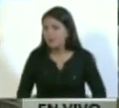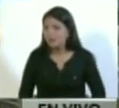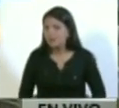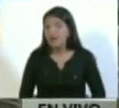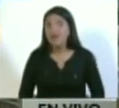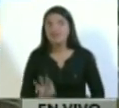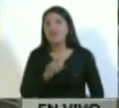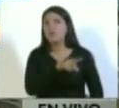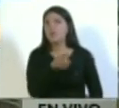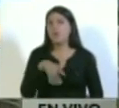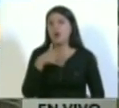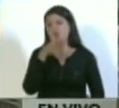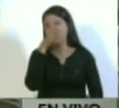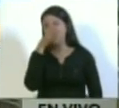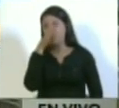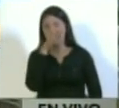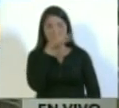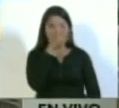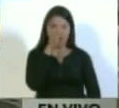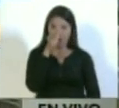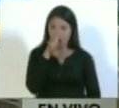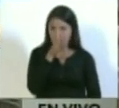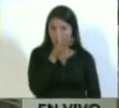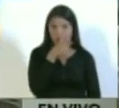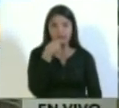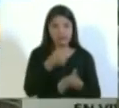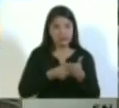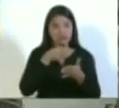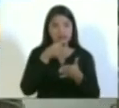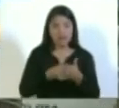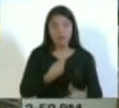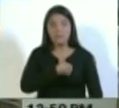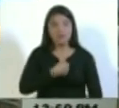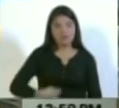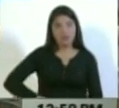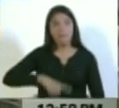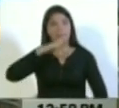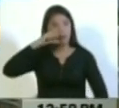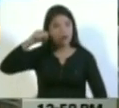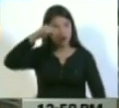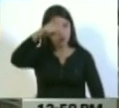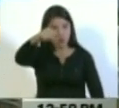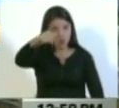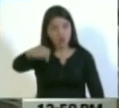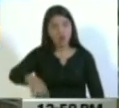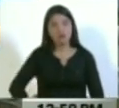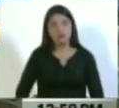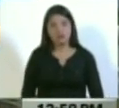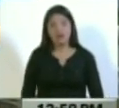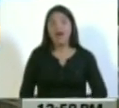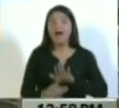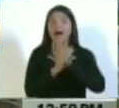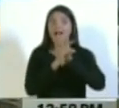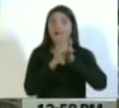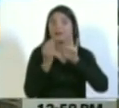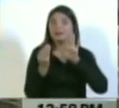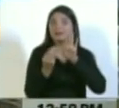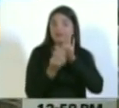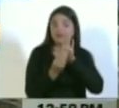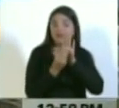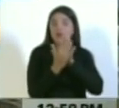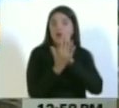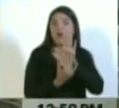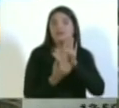se puede burlar del empeño del presidente Nicolás Maduro, facultado en el artículo